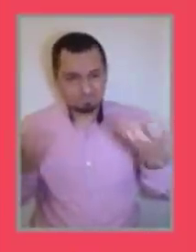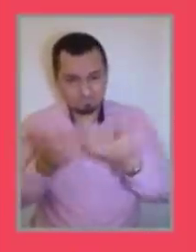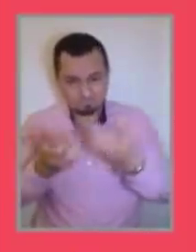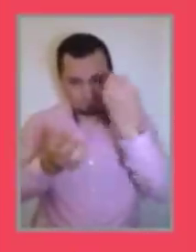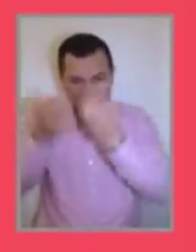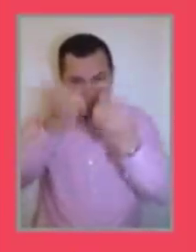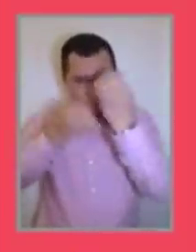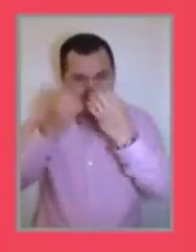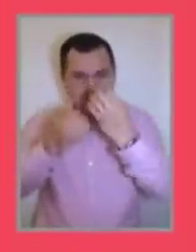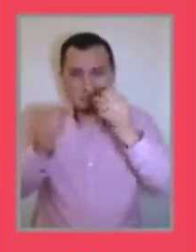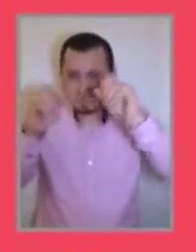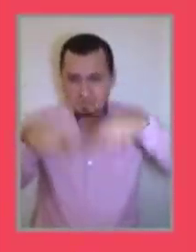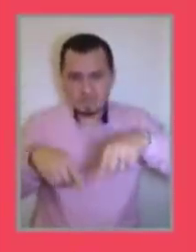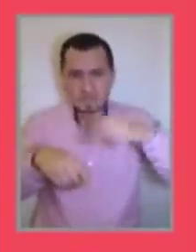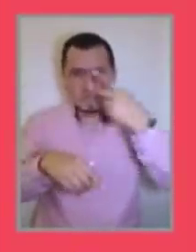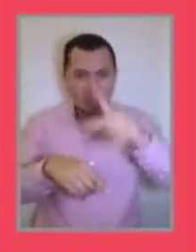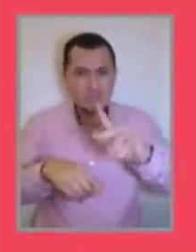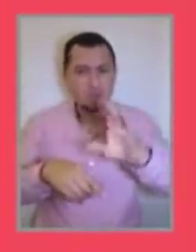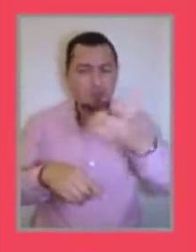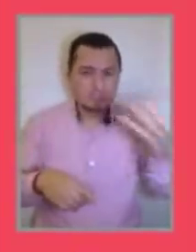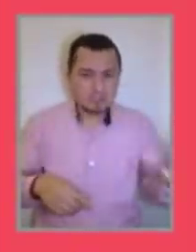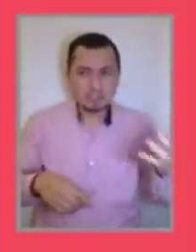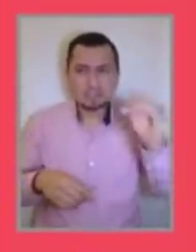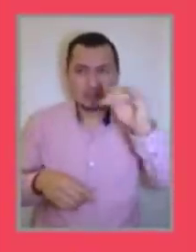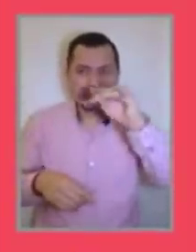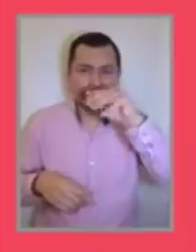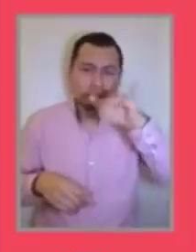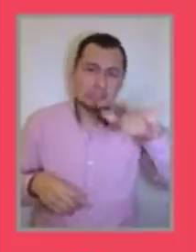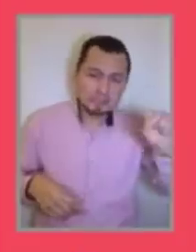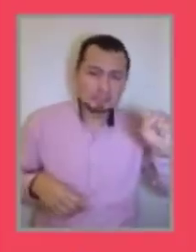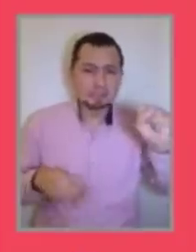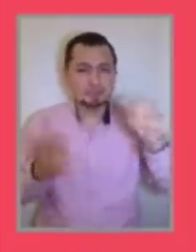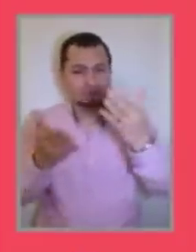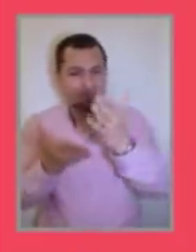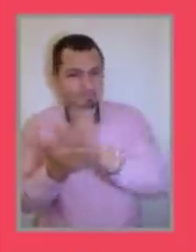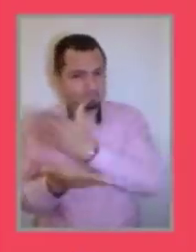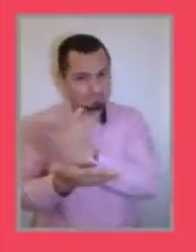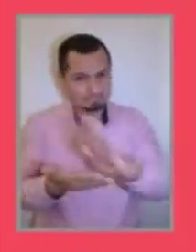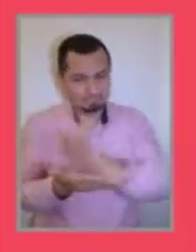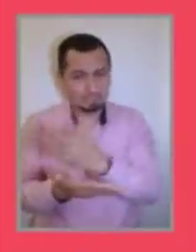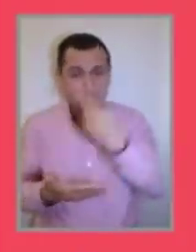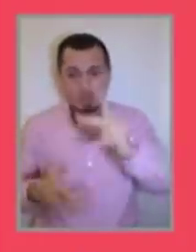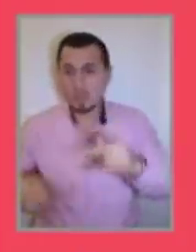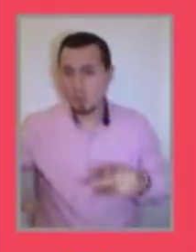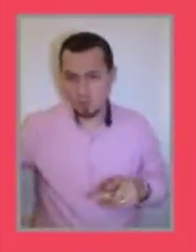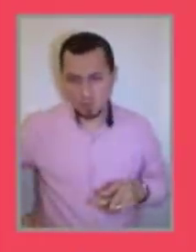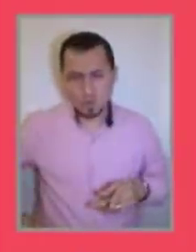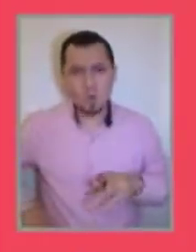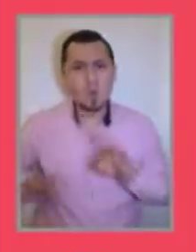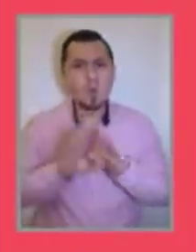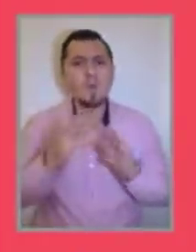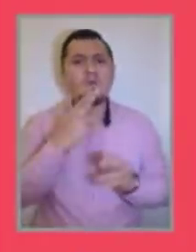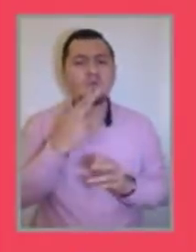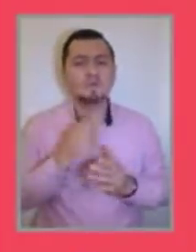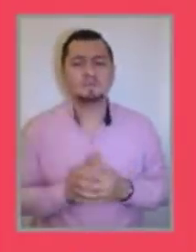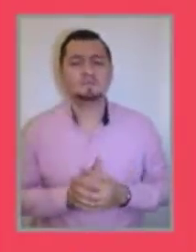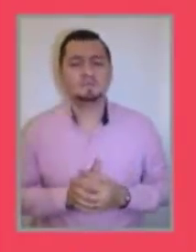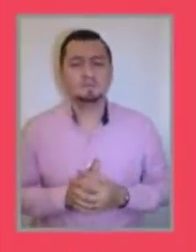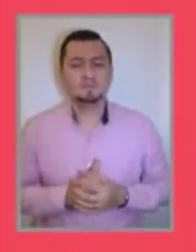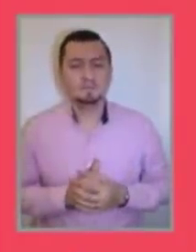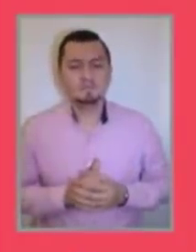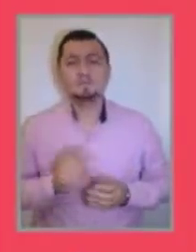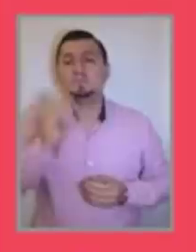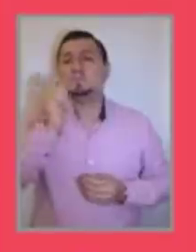evaluar en una plataforma del ISSSTE, los del IMSS en el IMSS? ¿Va a ser plataforma del gobierno del Estado? ¿Cómo va a funcionar? Se trata de